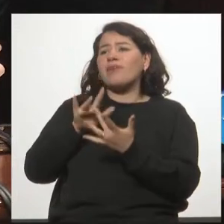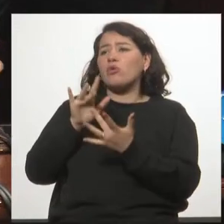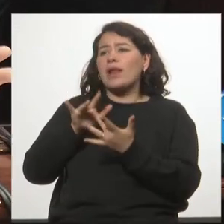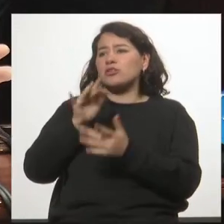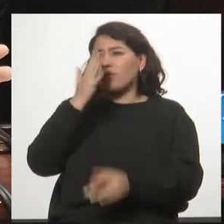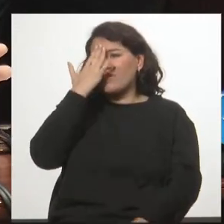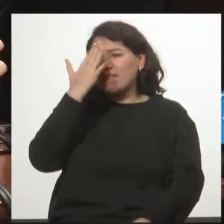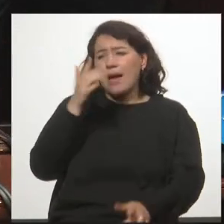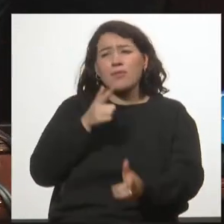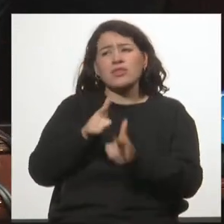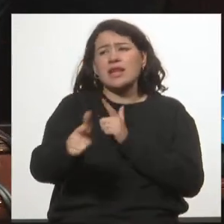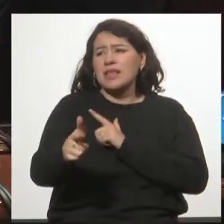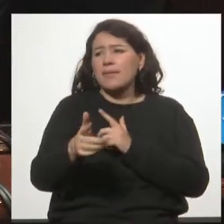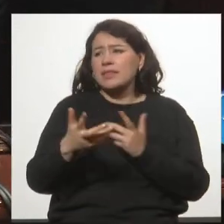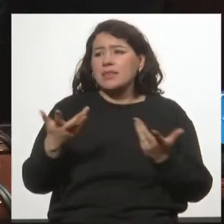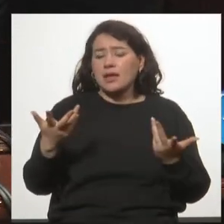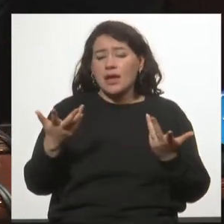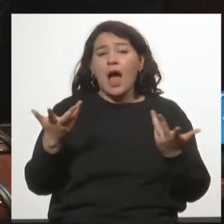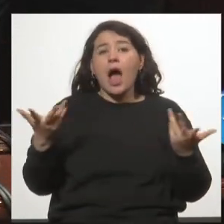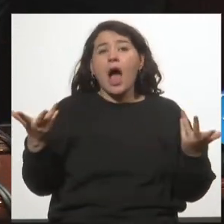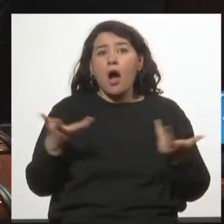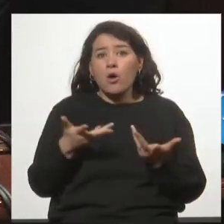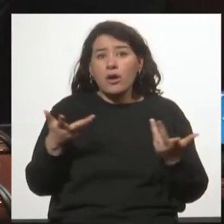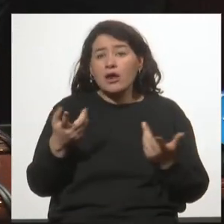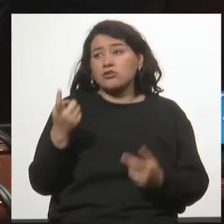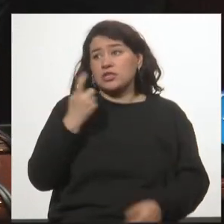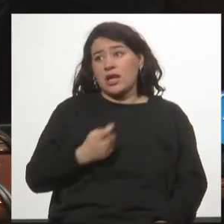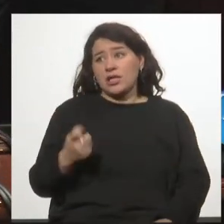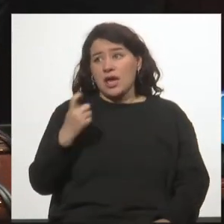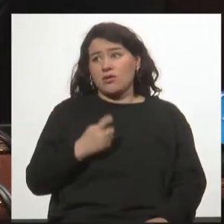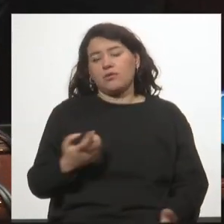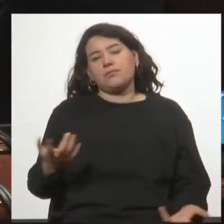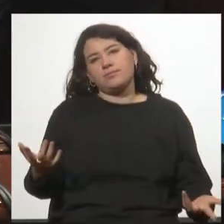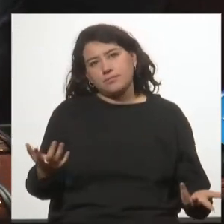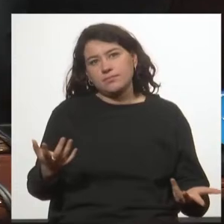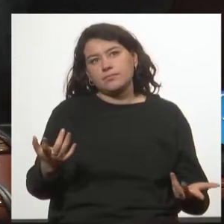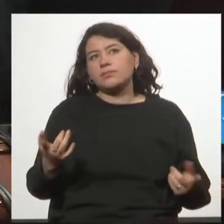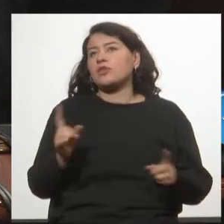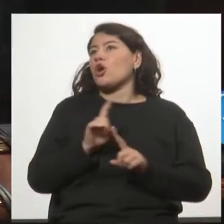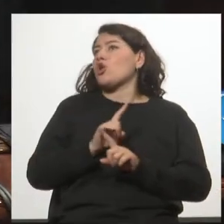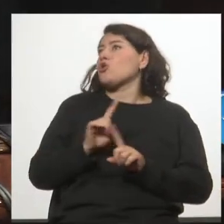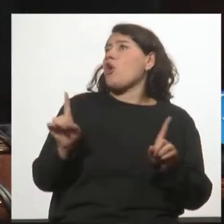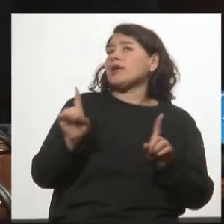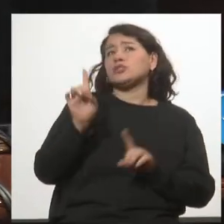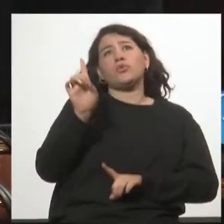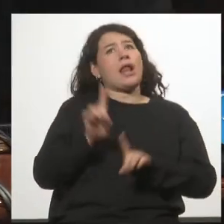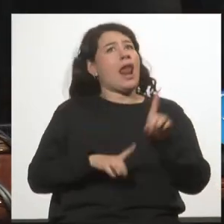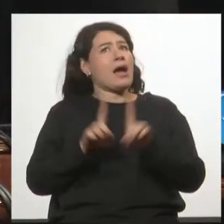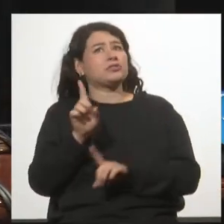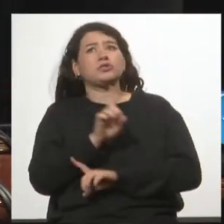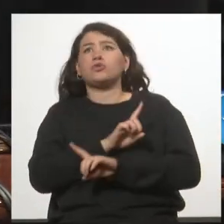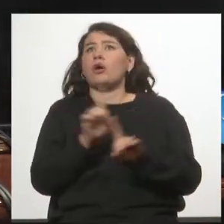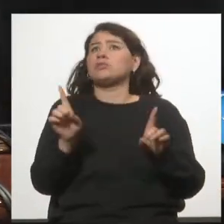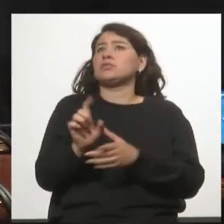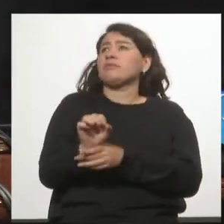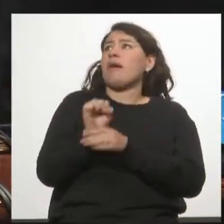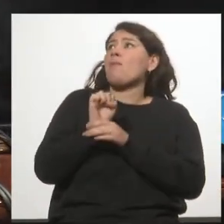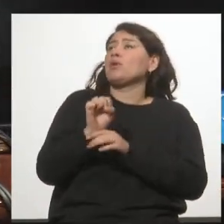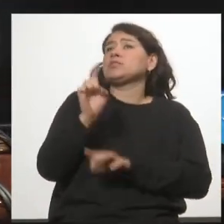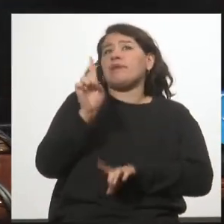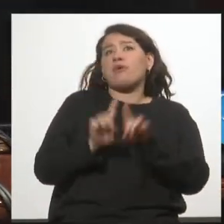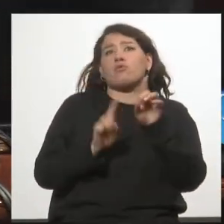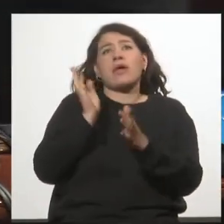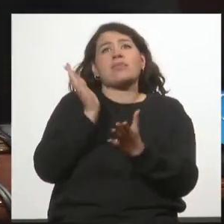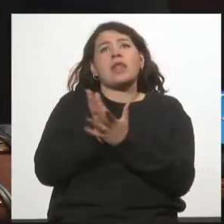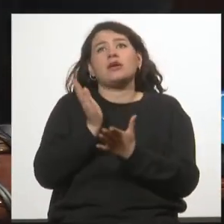frente amplio directamente ahora resulta que nos engañaron que no era el a ordenar que no era la famosa facultad de